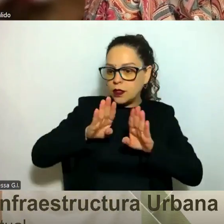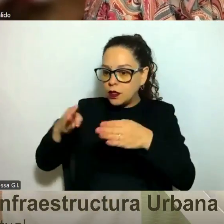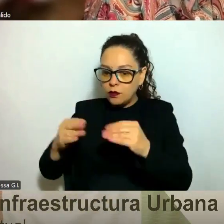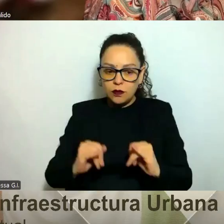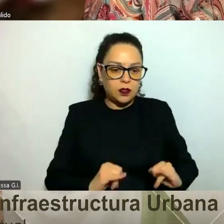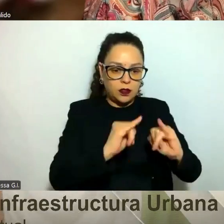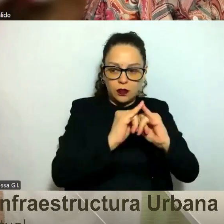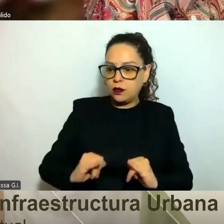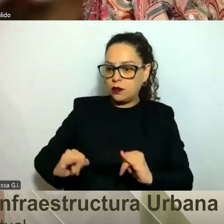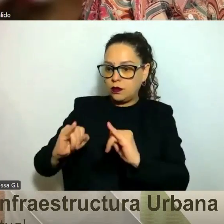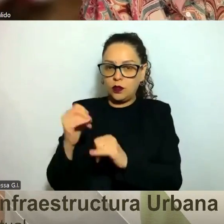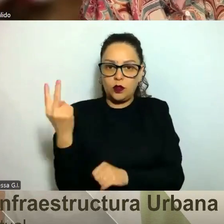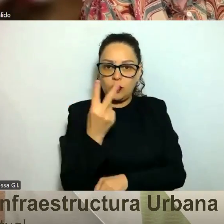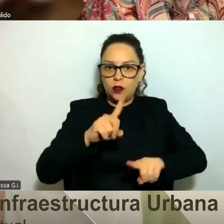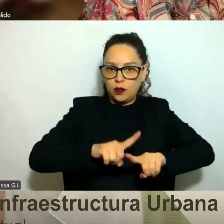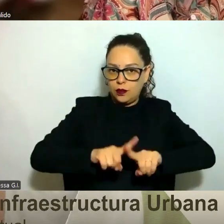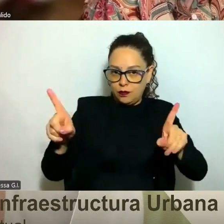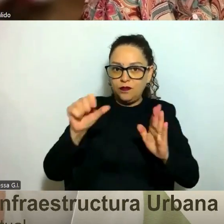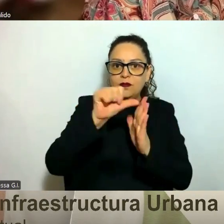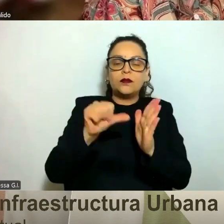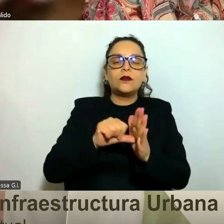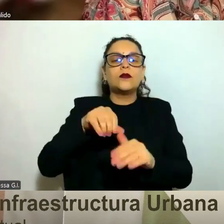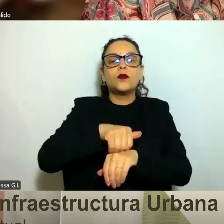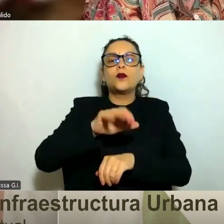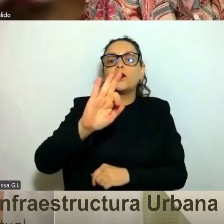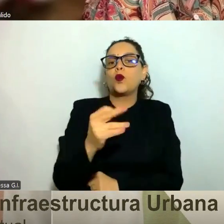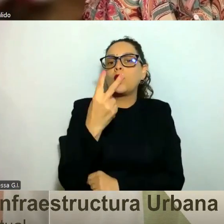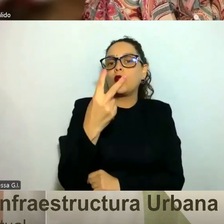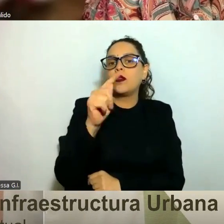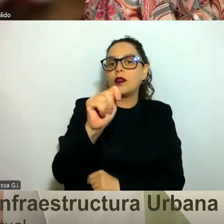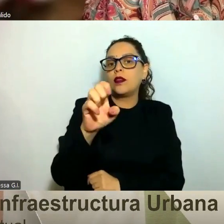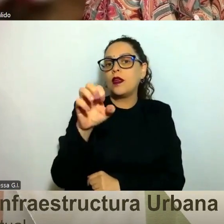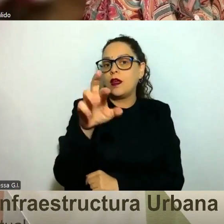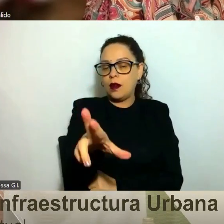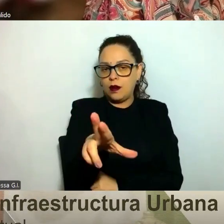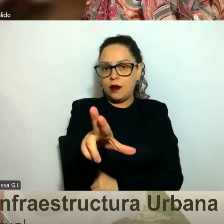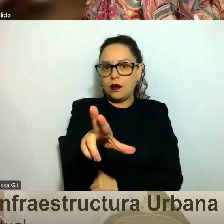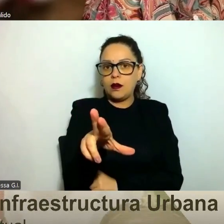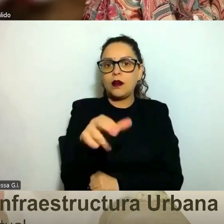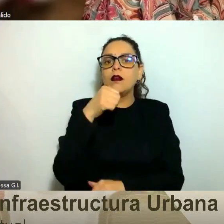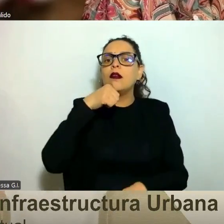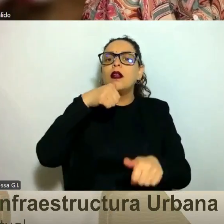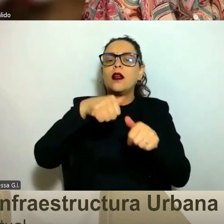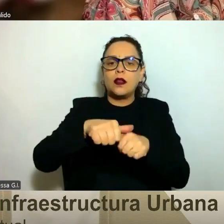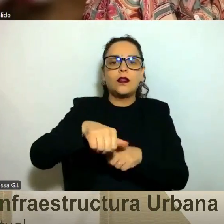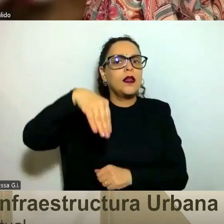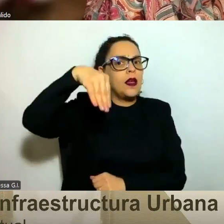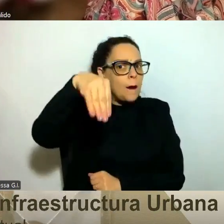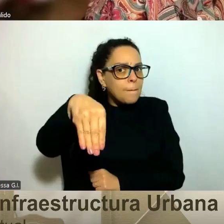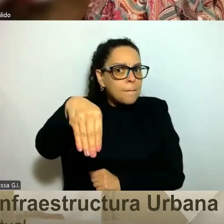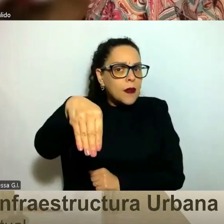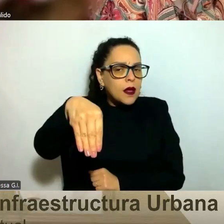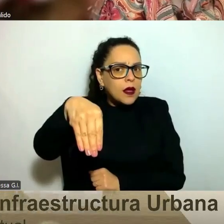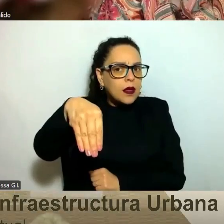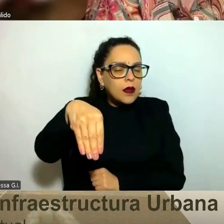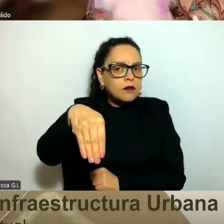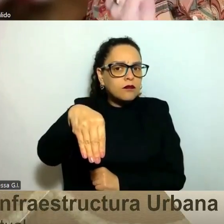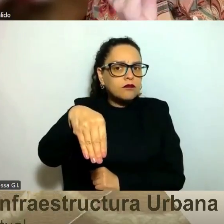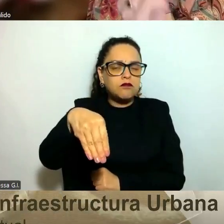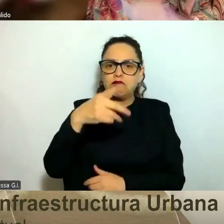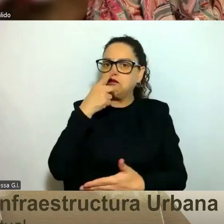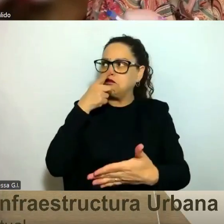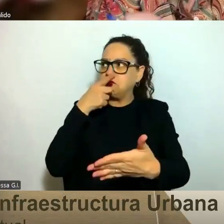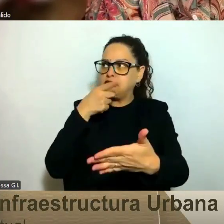Precisamente en el artículo 42 ter, en el inciso M, ahí